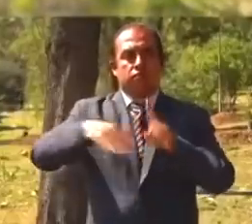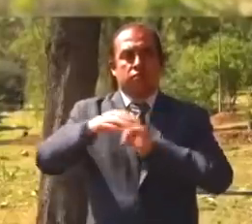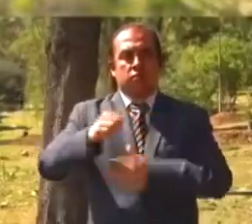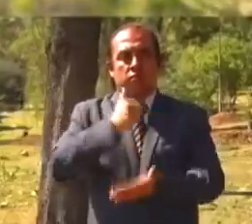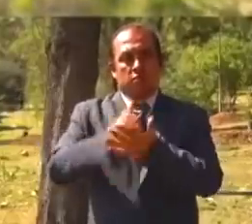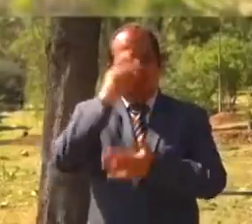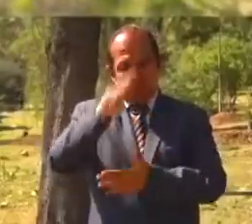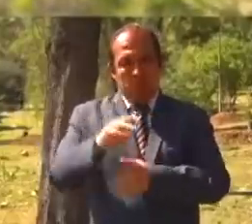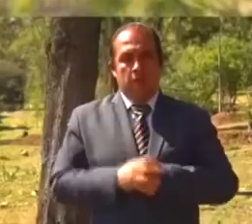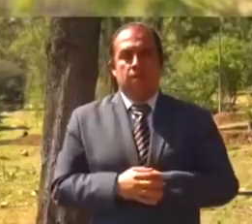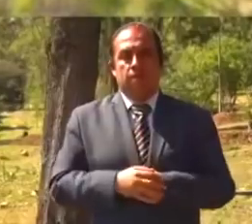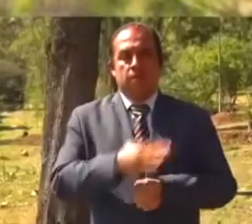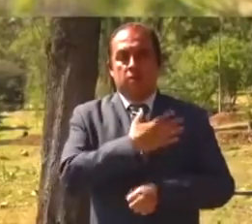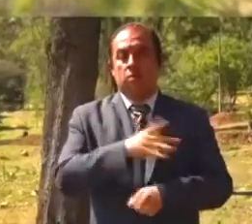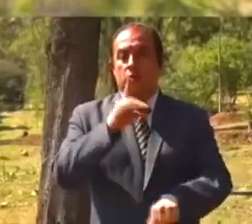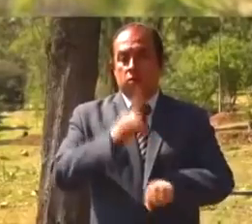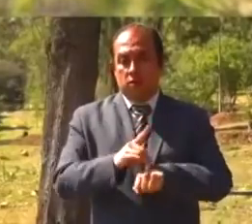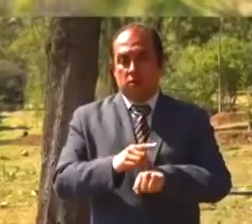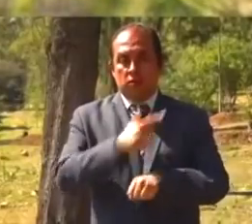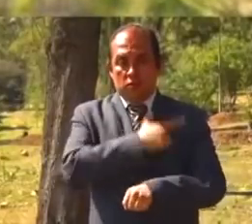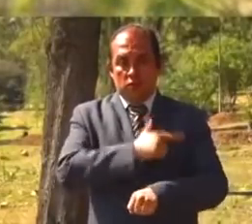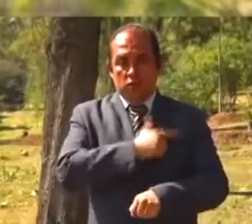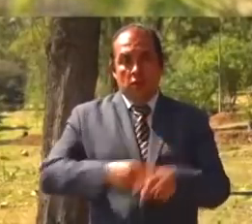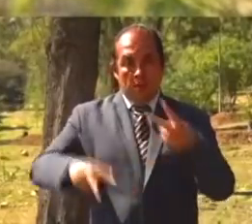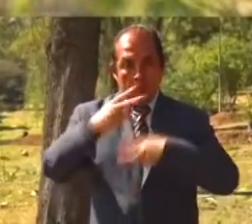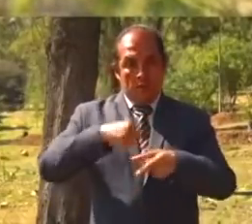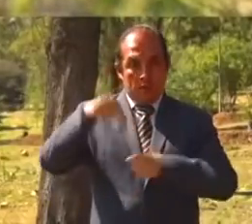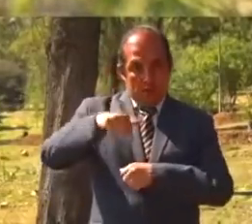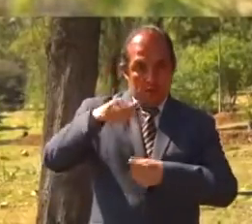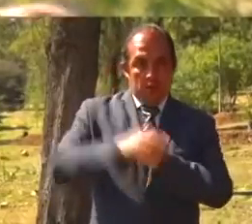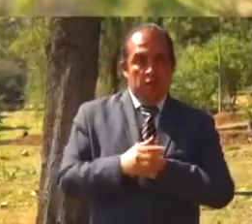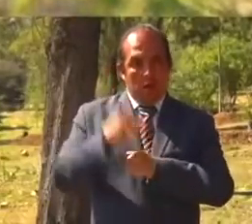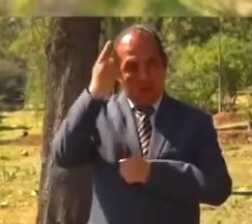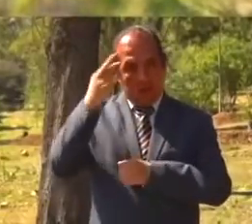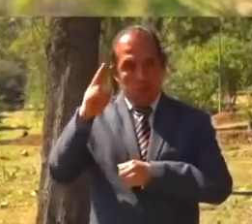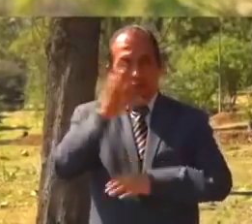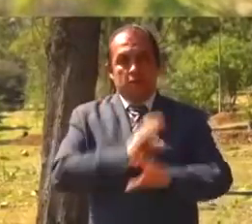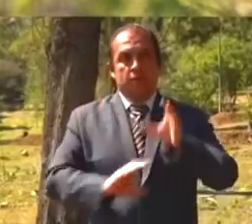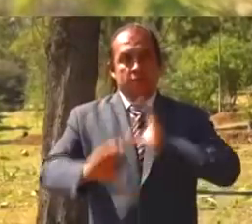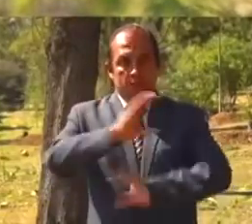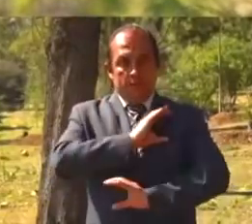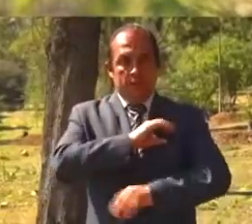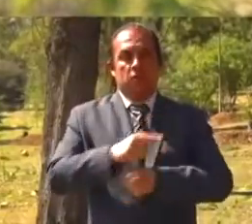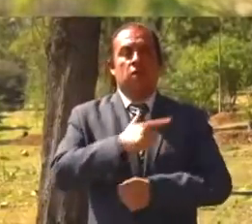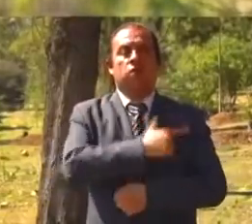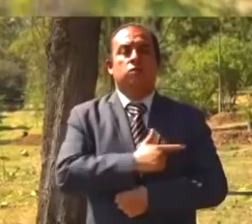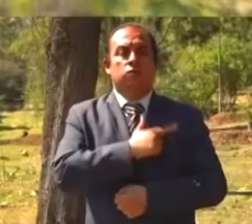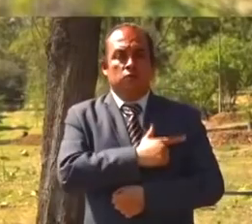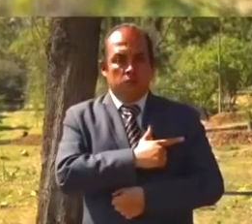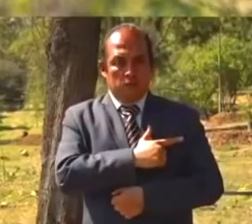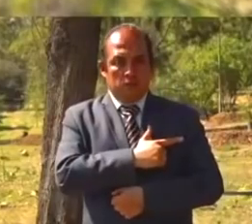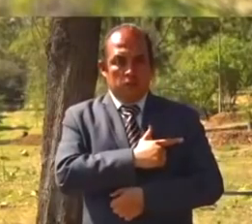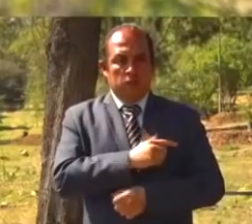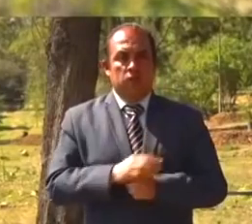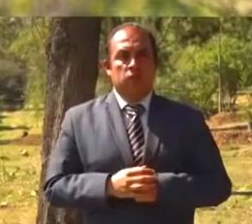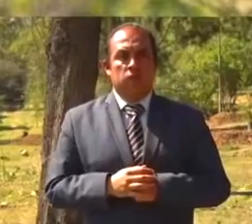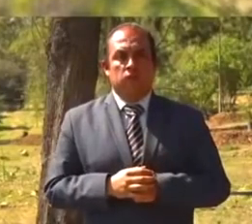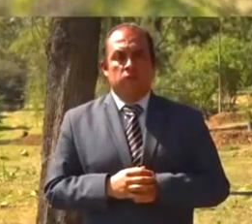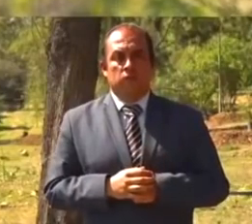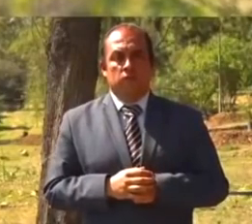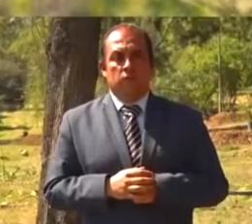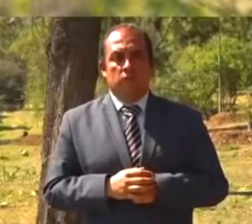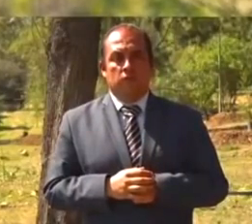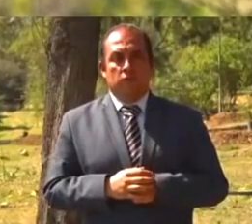Muy buenos días. Un gusto estar aquí. Doctora Sheinbaum, un gusto